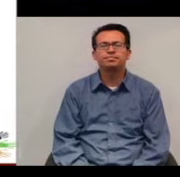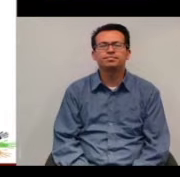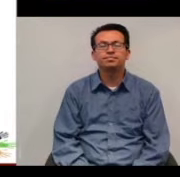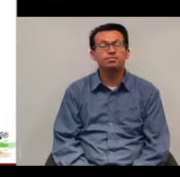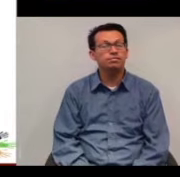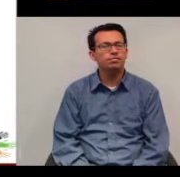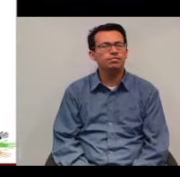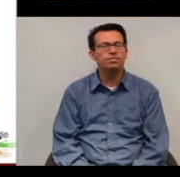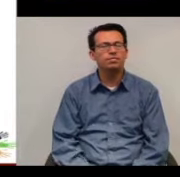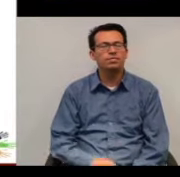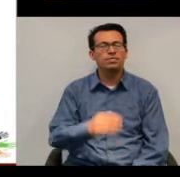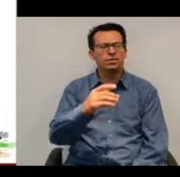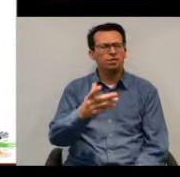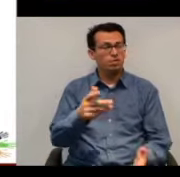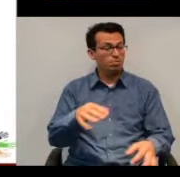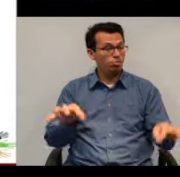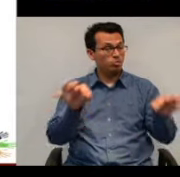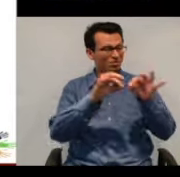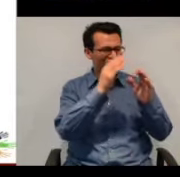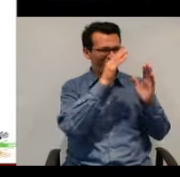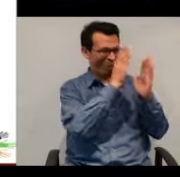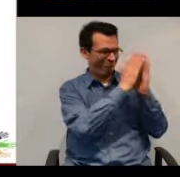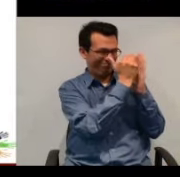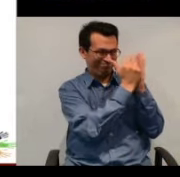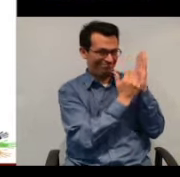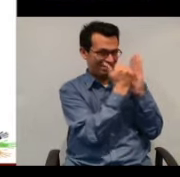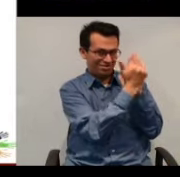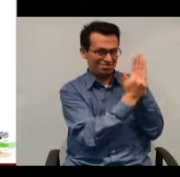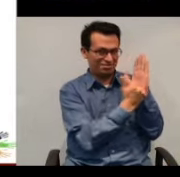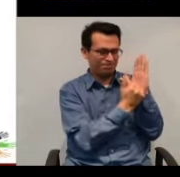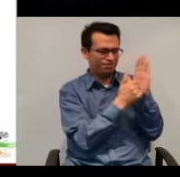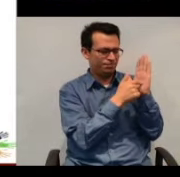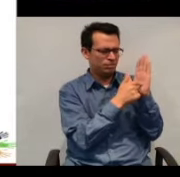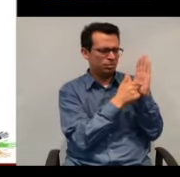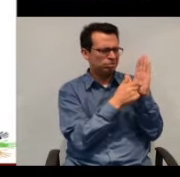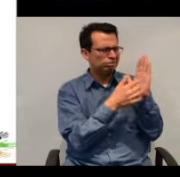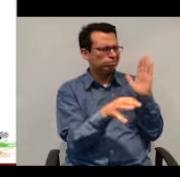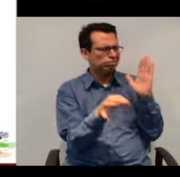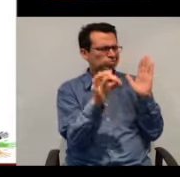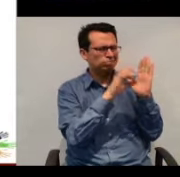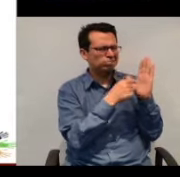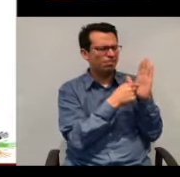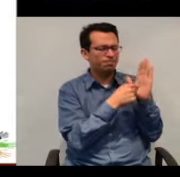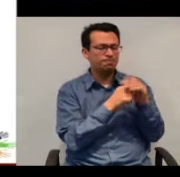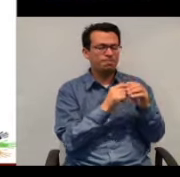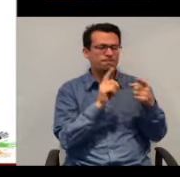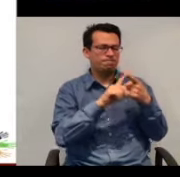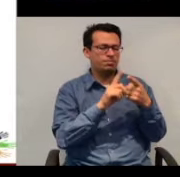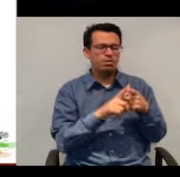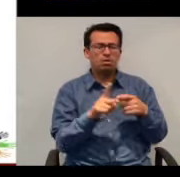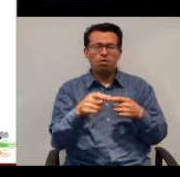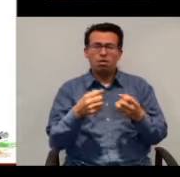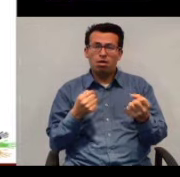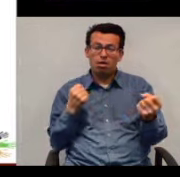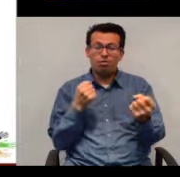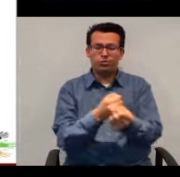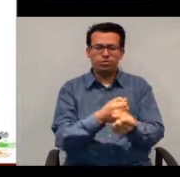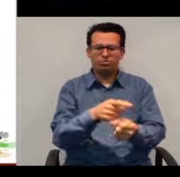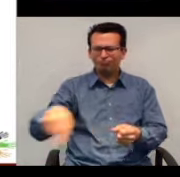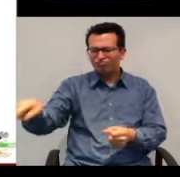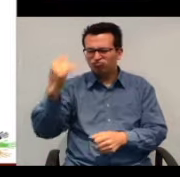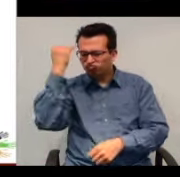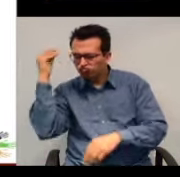Tenemos tres aspectos que son fundamentales de los lineamientos. El primero es apoyar y orientar el desarrollo de políticas sobre educación